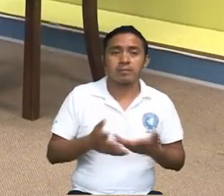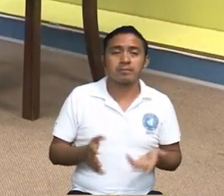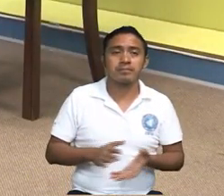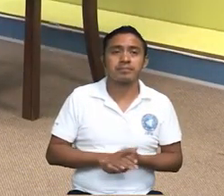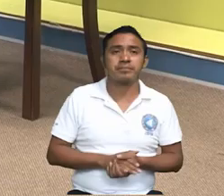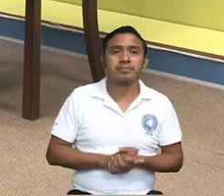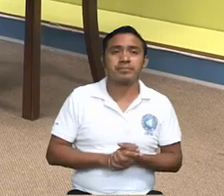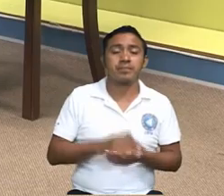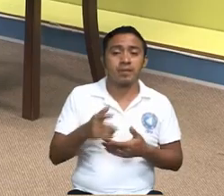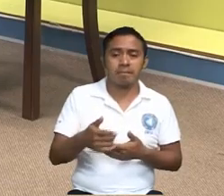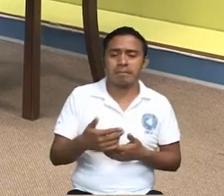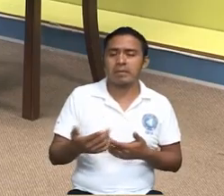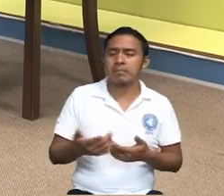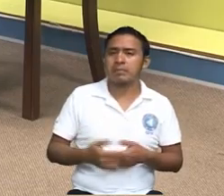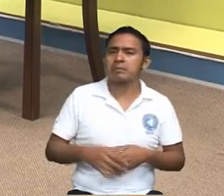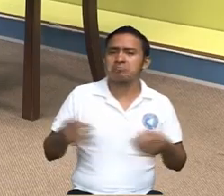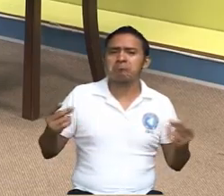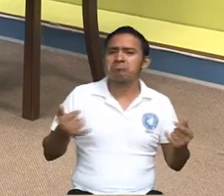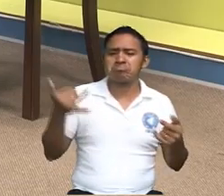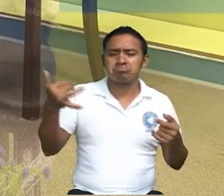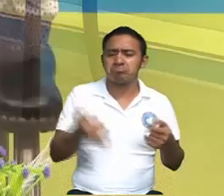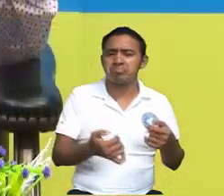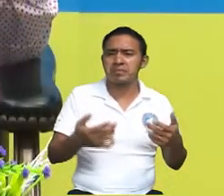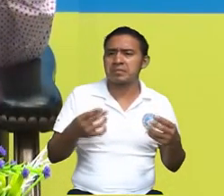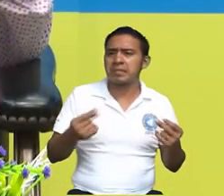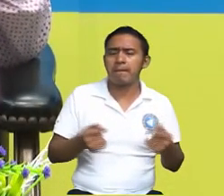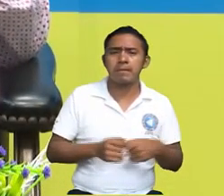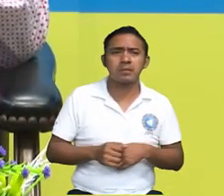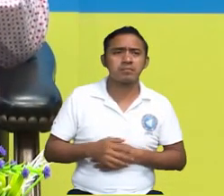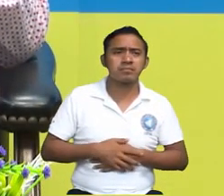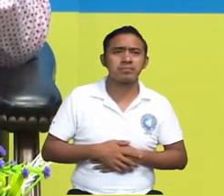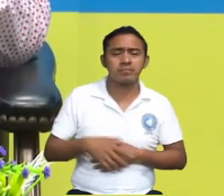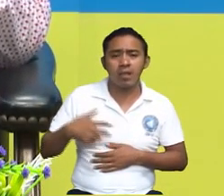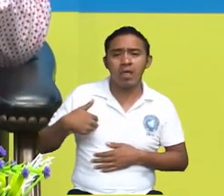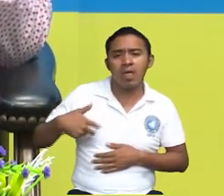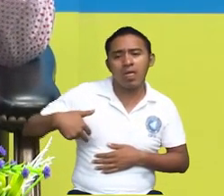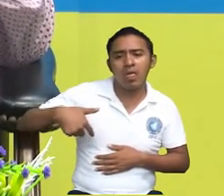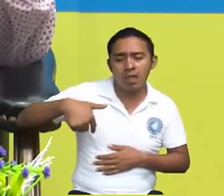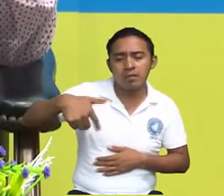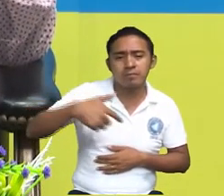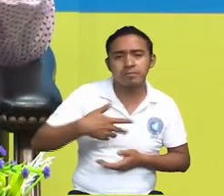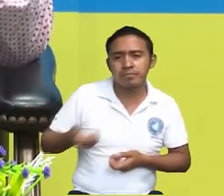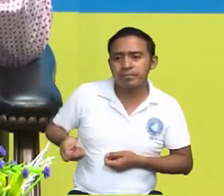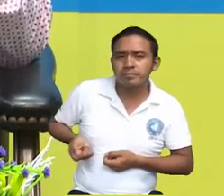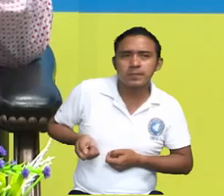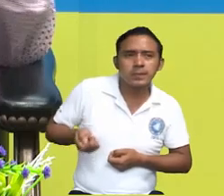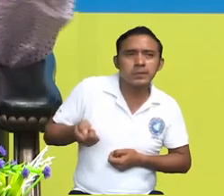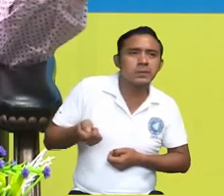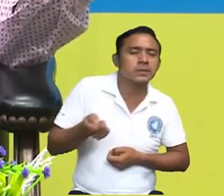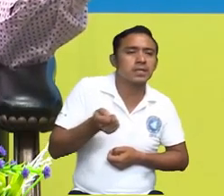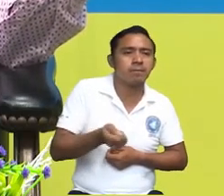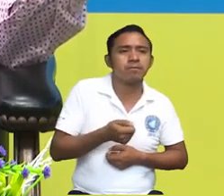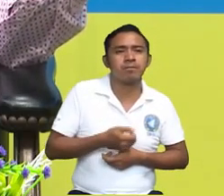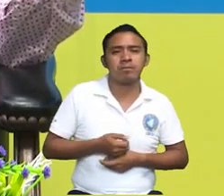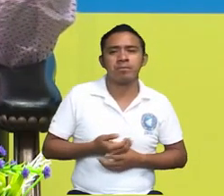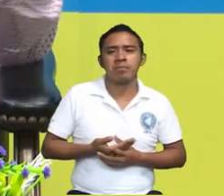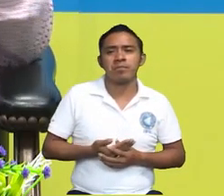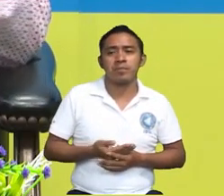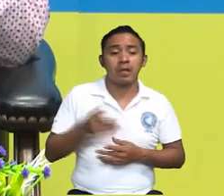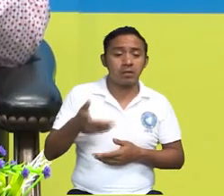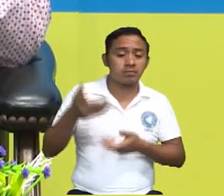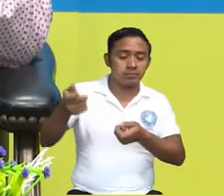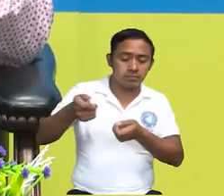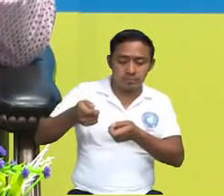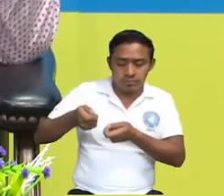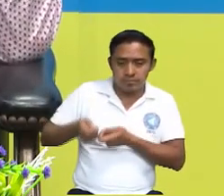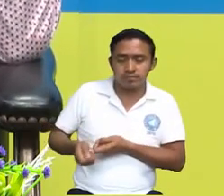proceso de vacunación es completamente rápido. Yo creo que dilatan más en llevar al perro a veces cuando el perro... En ir, llevarlo y en traerlo